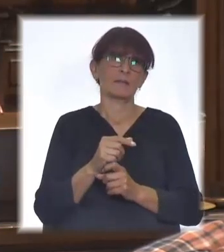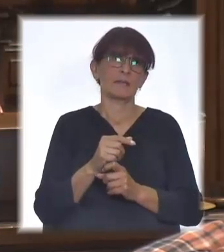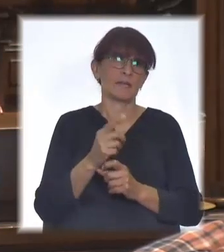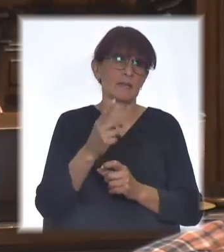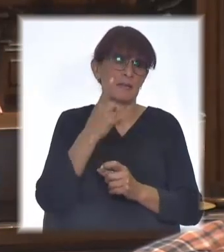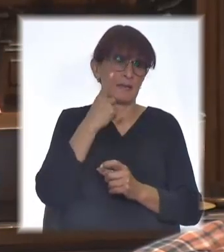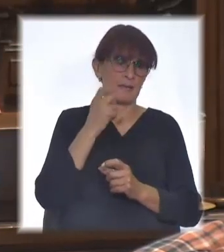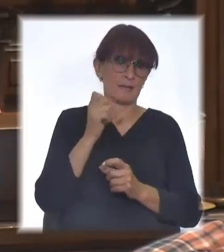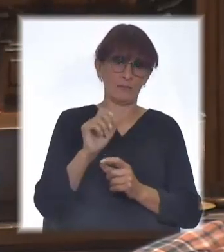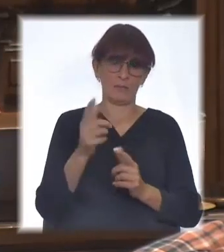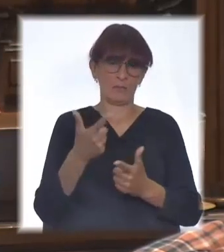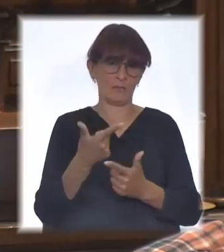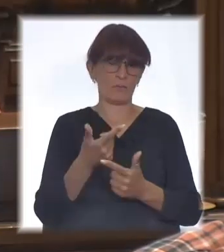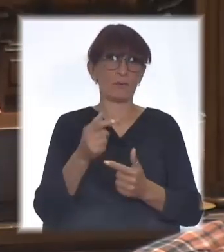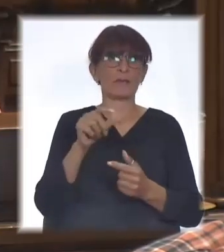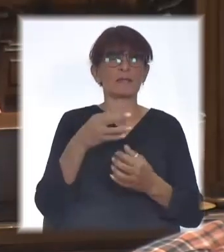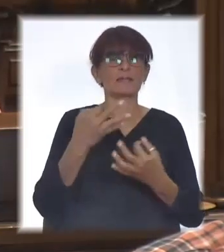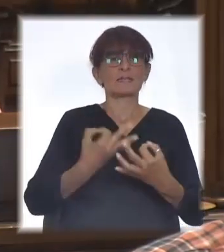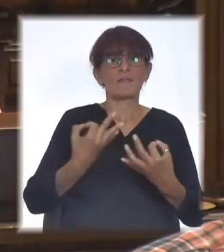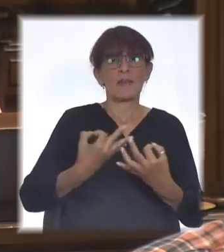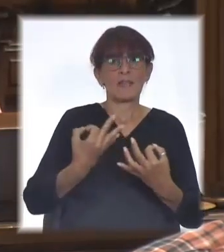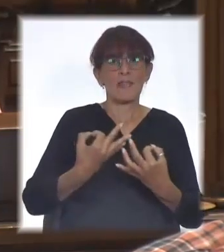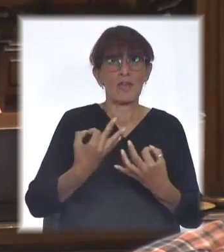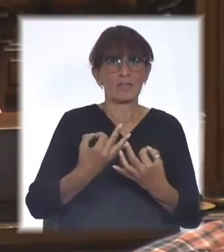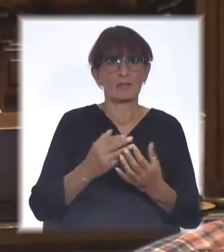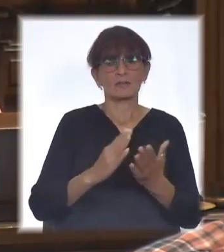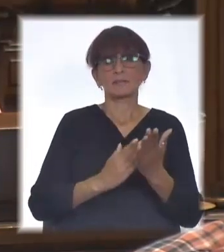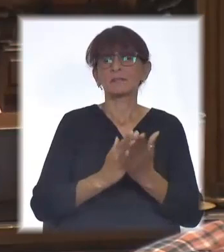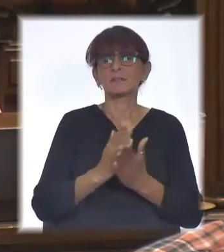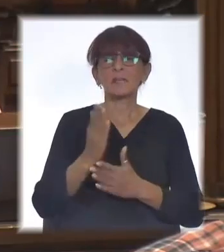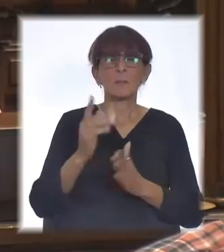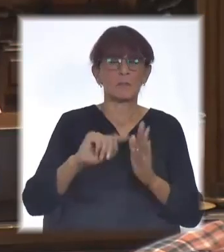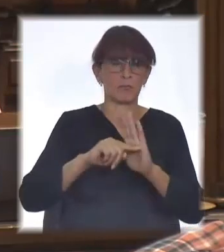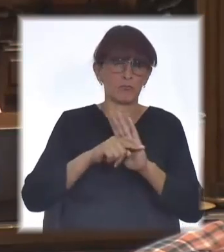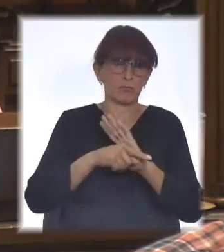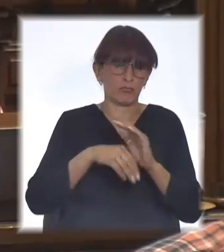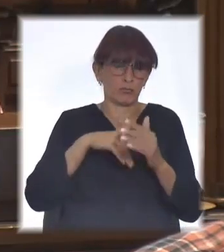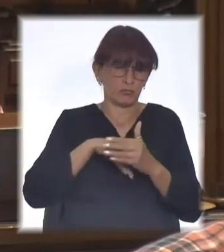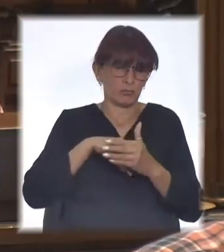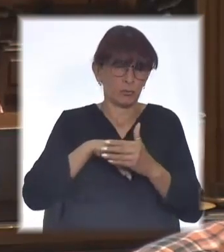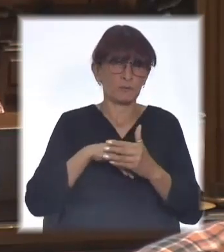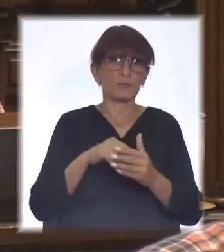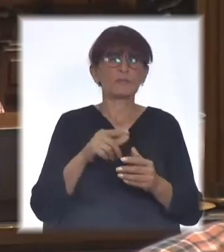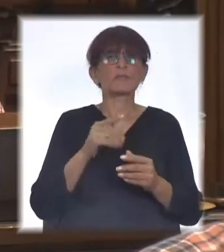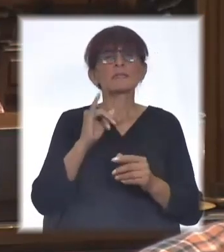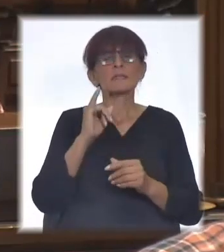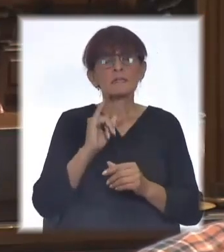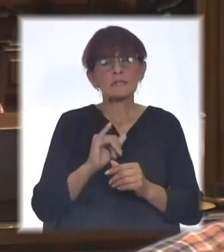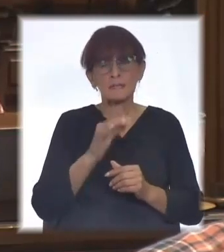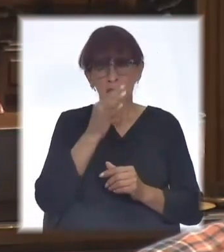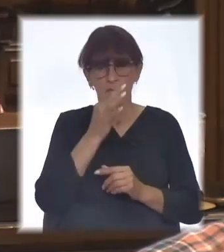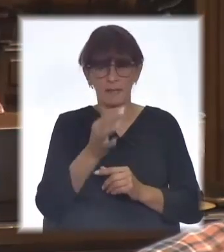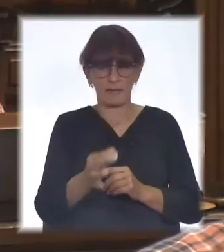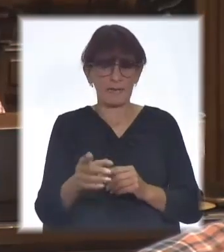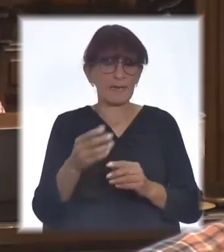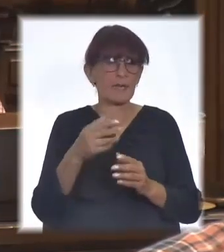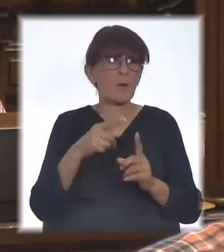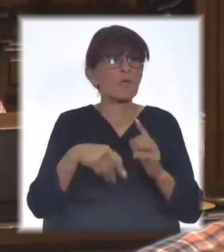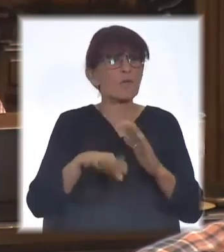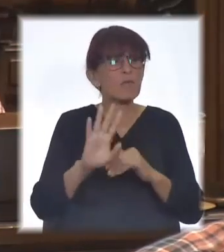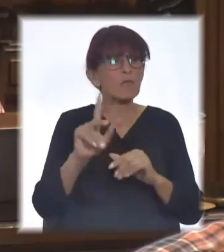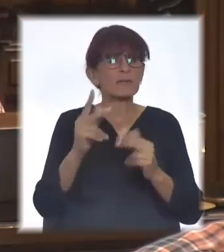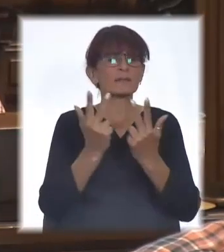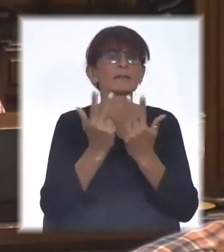ingenua sincera casi siempre profunda si diré que fue empecinadamente